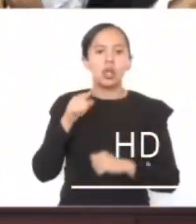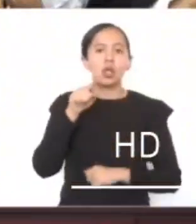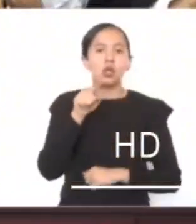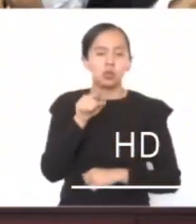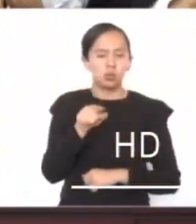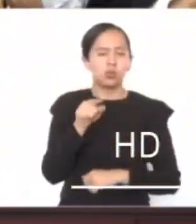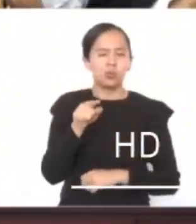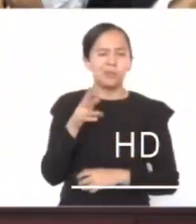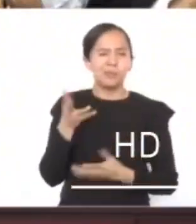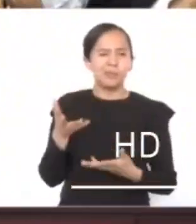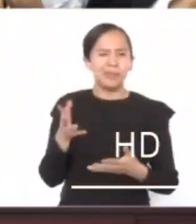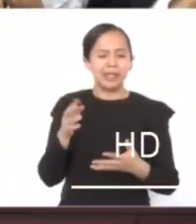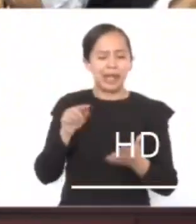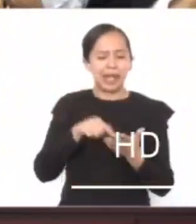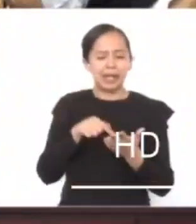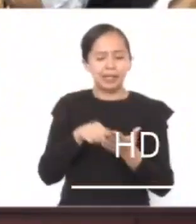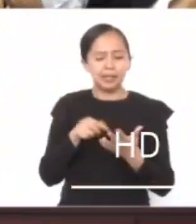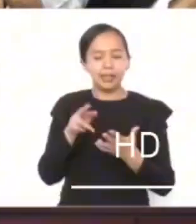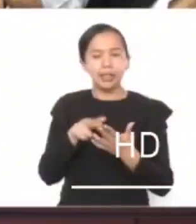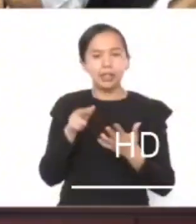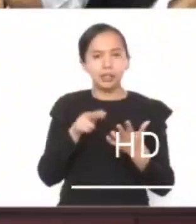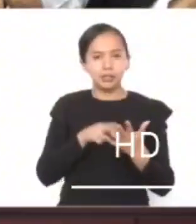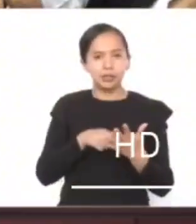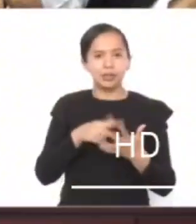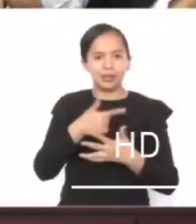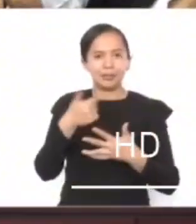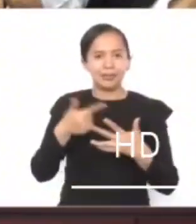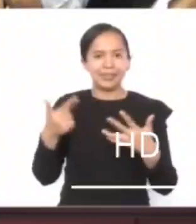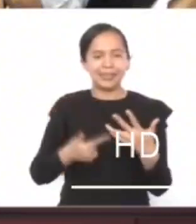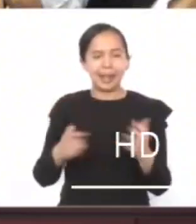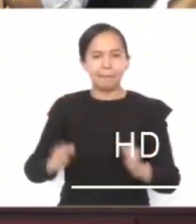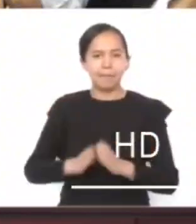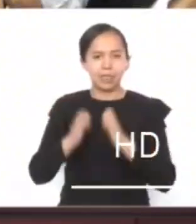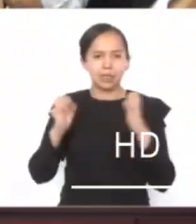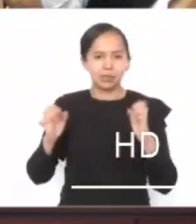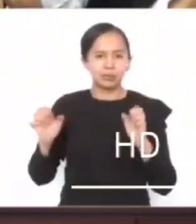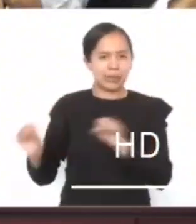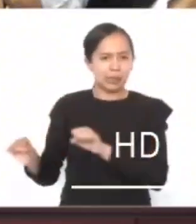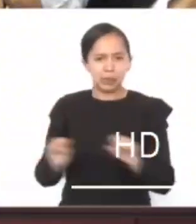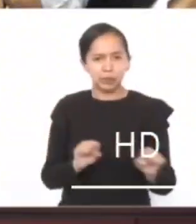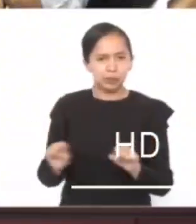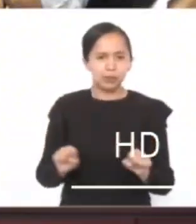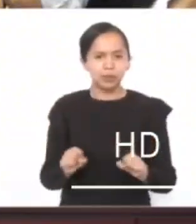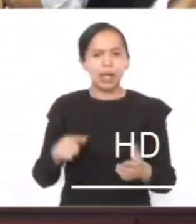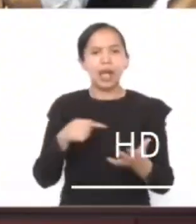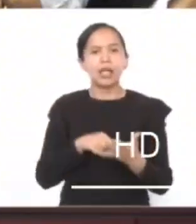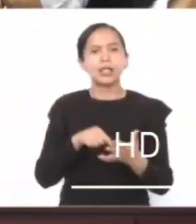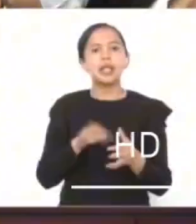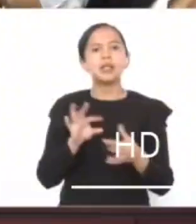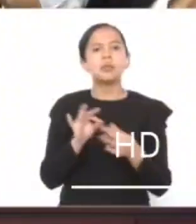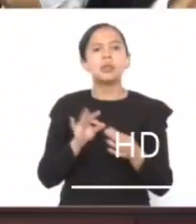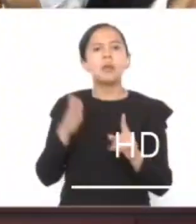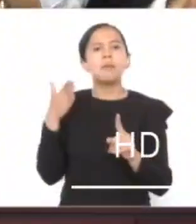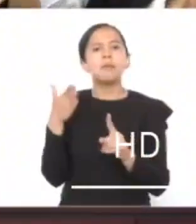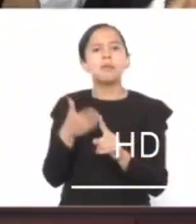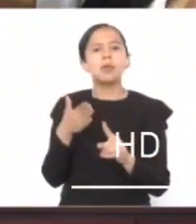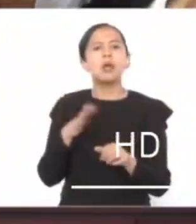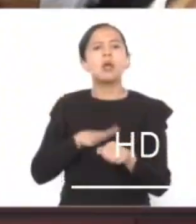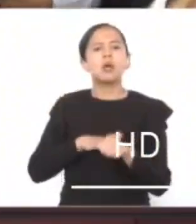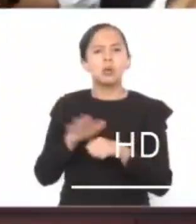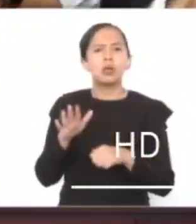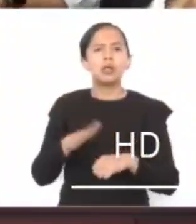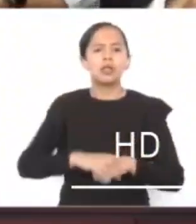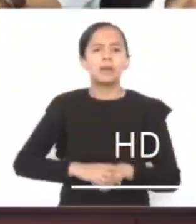el protocolo de emergencia sísmica, del plan de emergencia sísmica, está hecho especialmente para